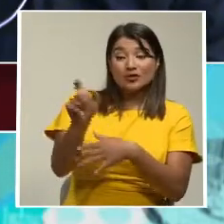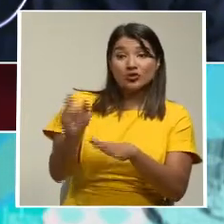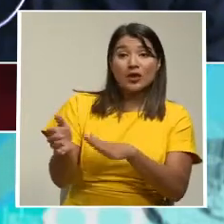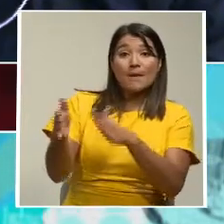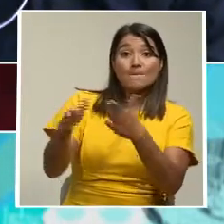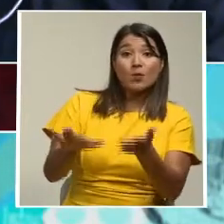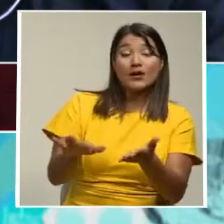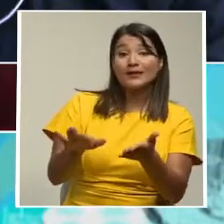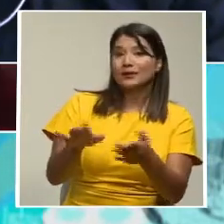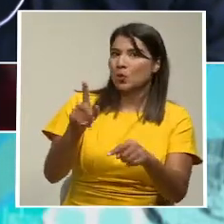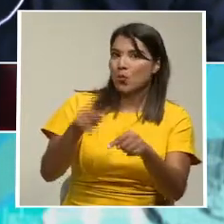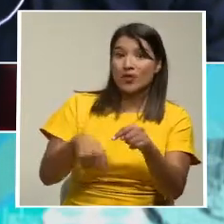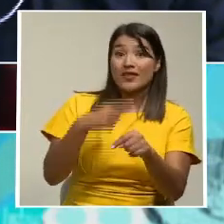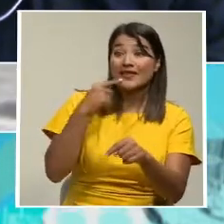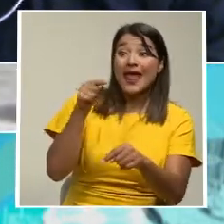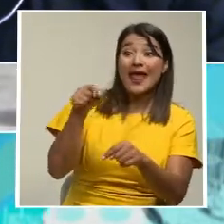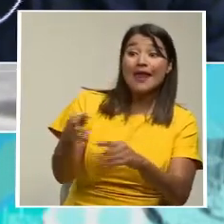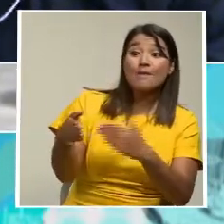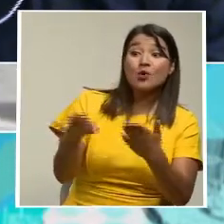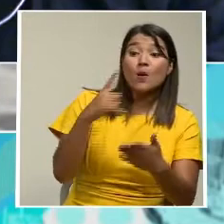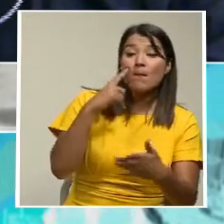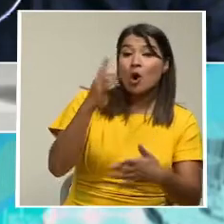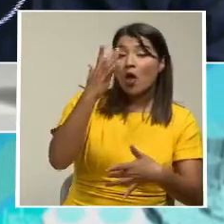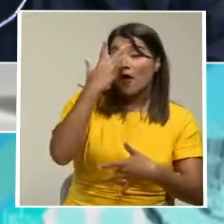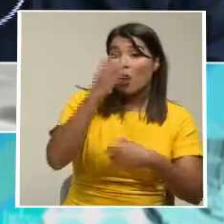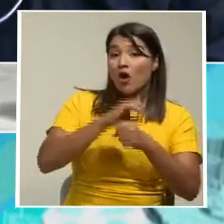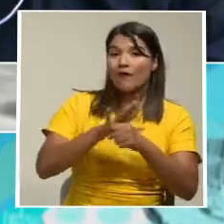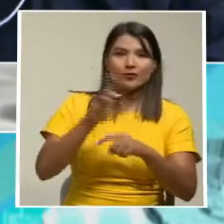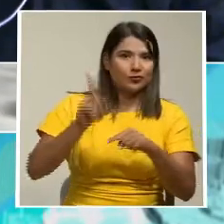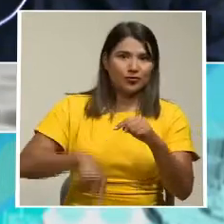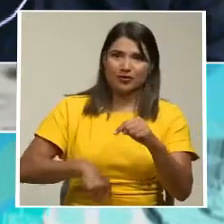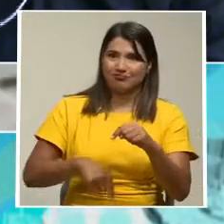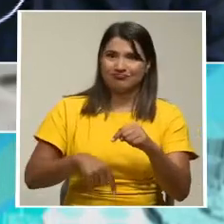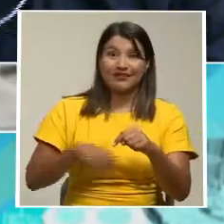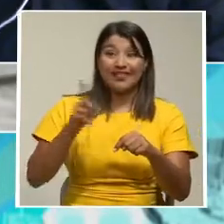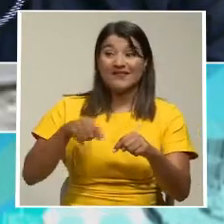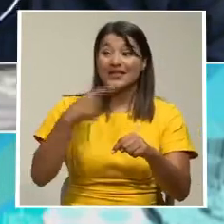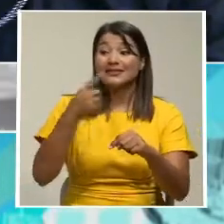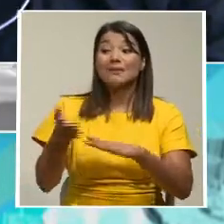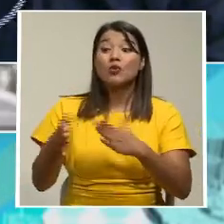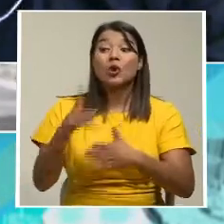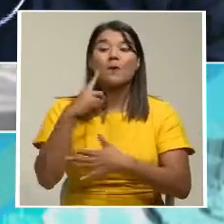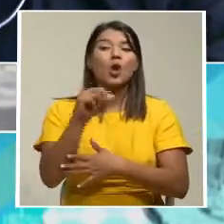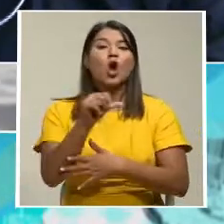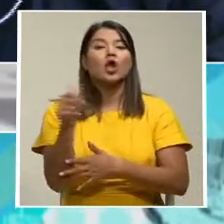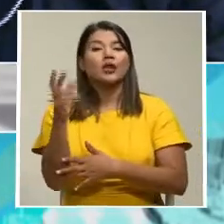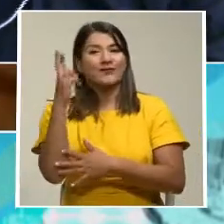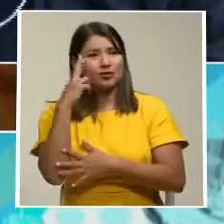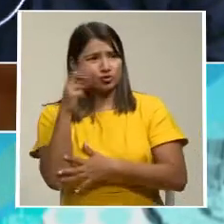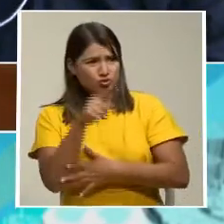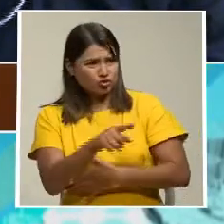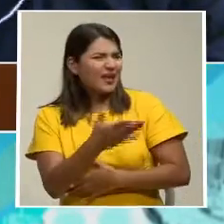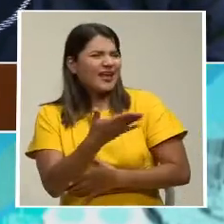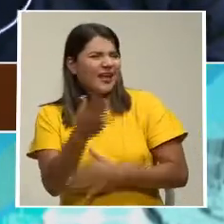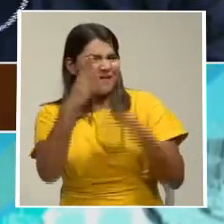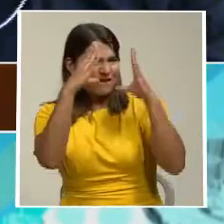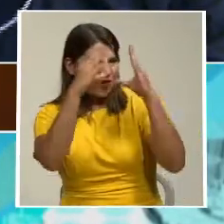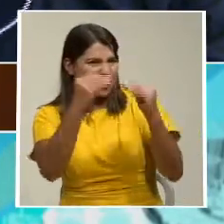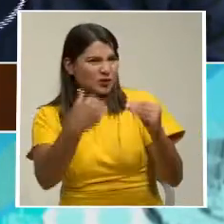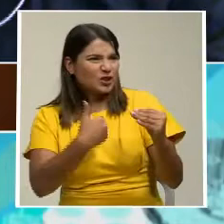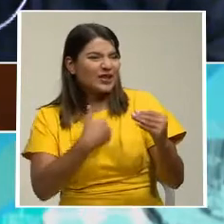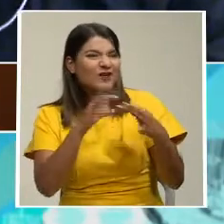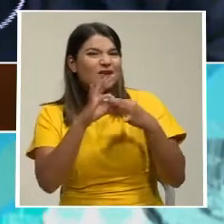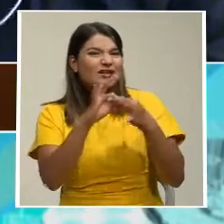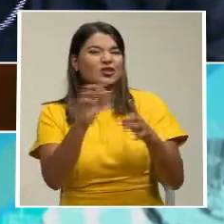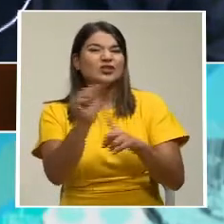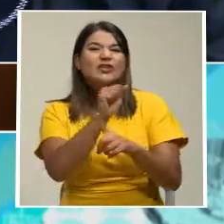por COVID. ¿Vos podrías comentarnos un poco cómo está, qué información tenés sobre la situación sanitaria